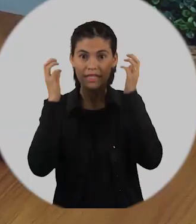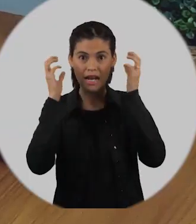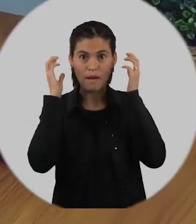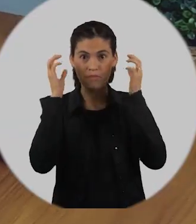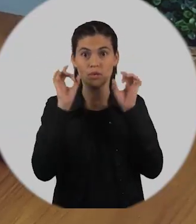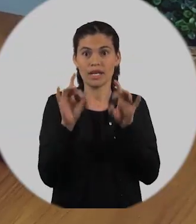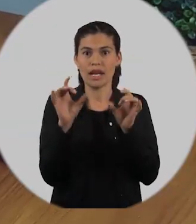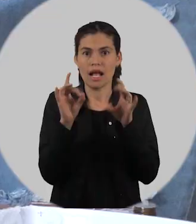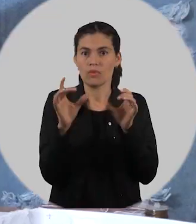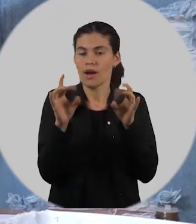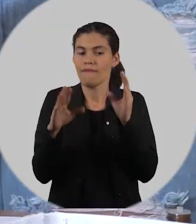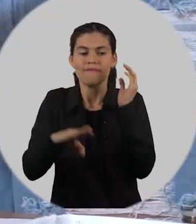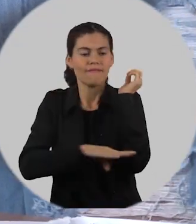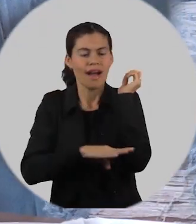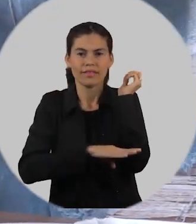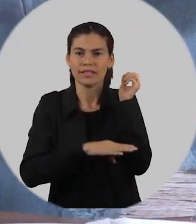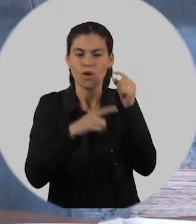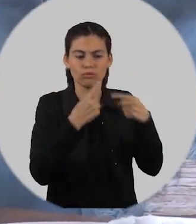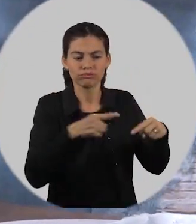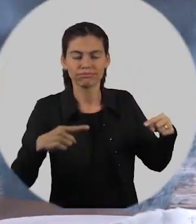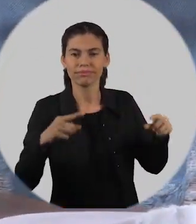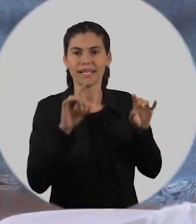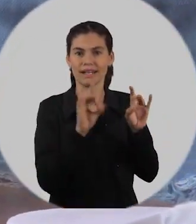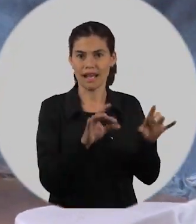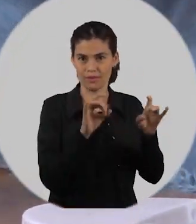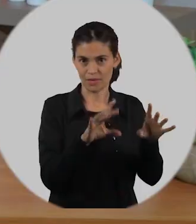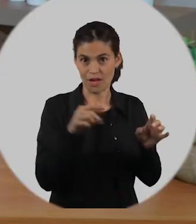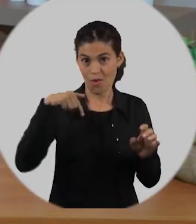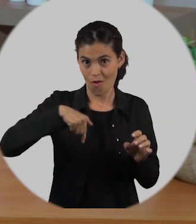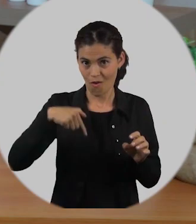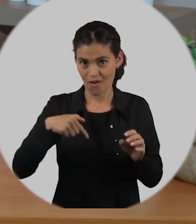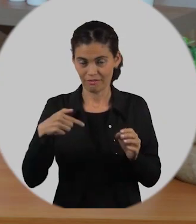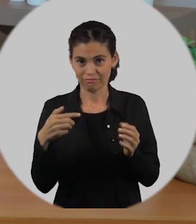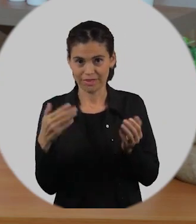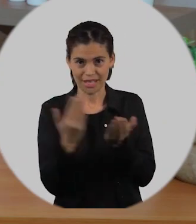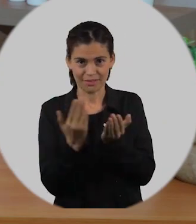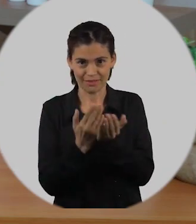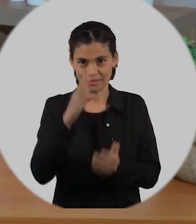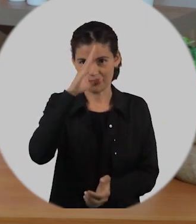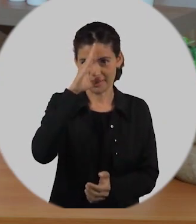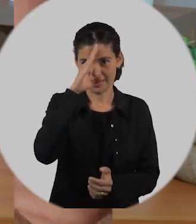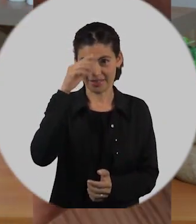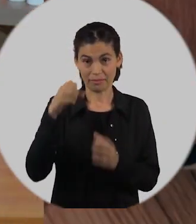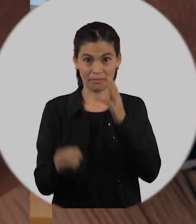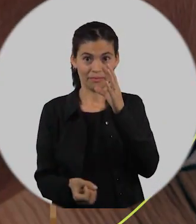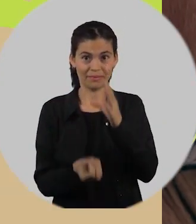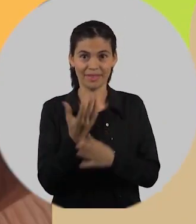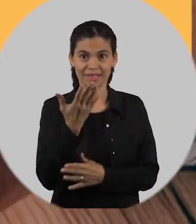shampoo neutro con extractos naturales. Eso vamos a aprender desde acá. Comenzamos.